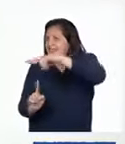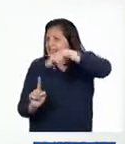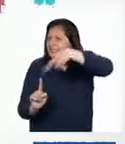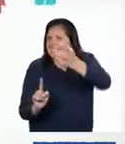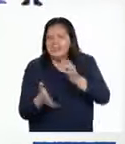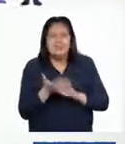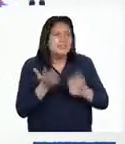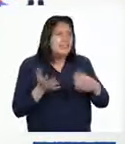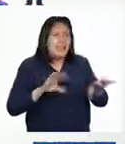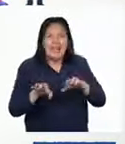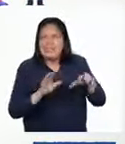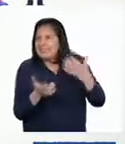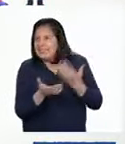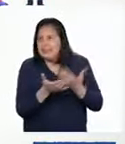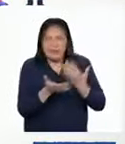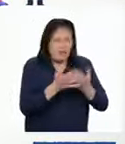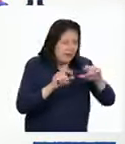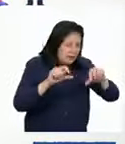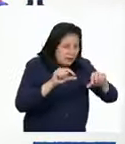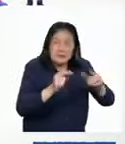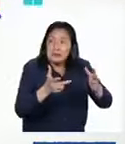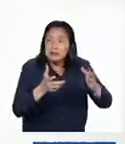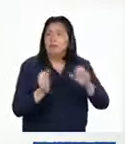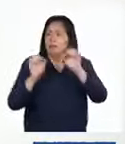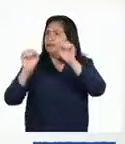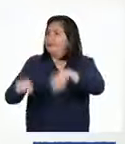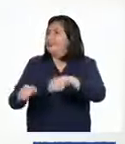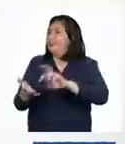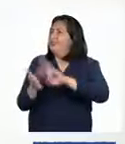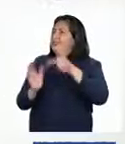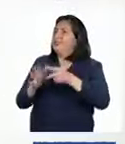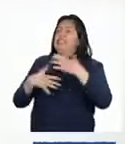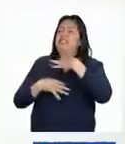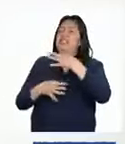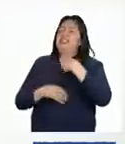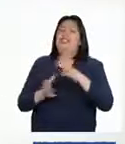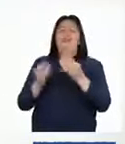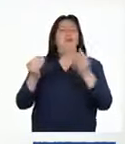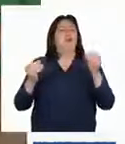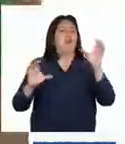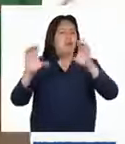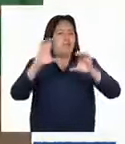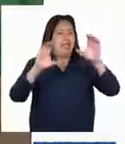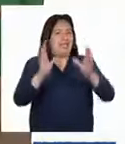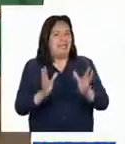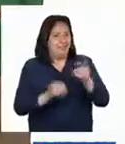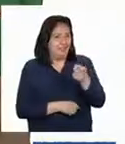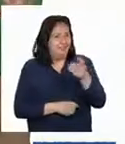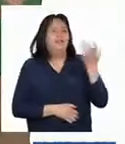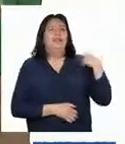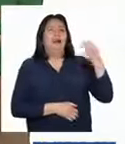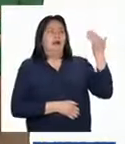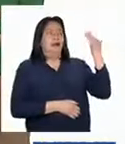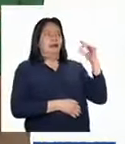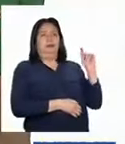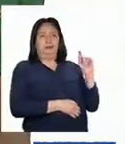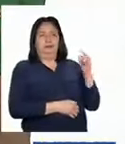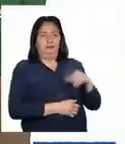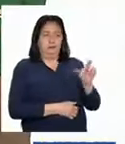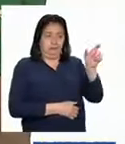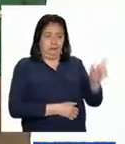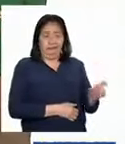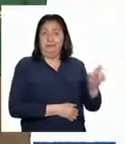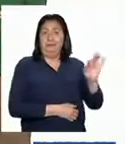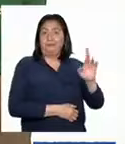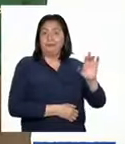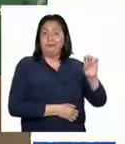realizar experimentos? Pues eso significa que nos interesa mucho la ciencia. Hace unos minutos, Cristina,